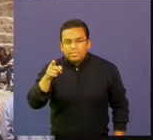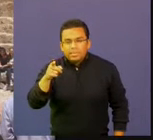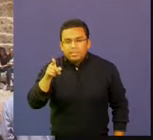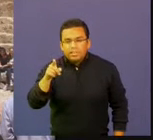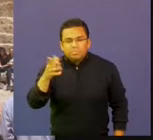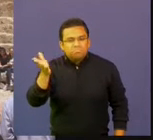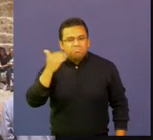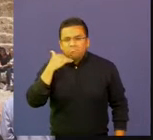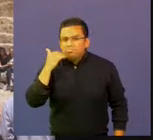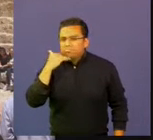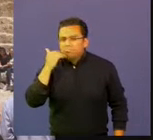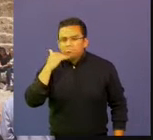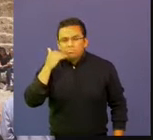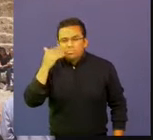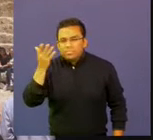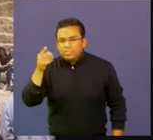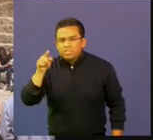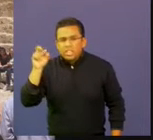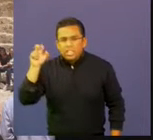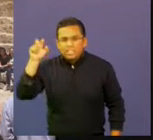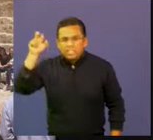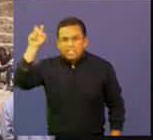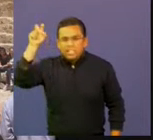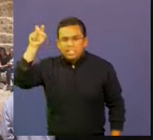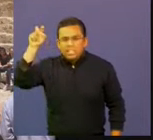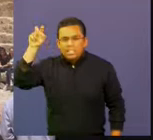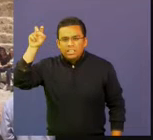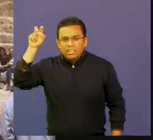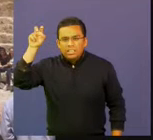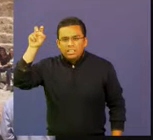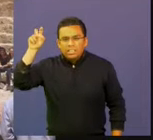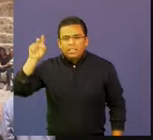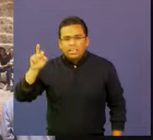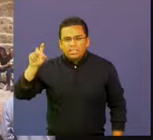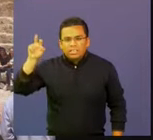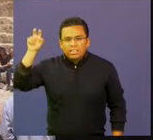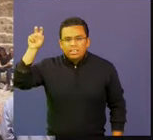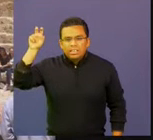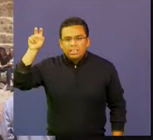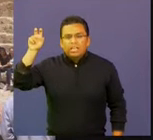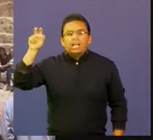No sé, ¿alguna escalera? Hay una escalera, sí. Exactamente. Muy bien.